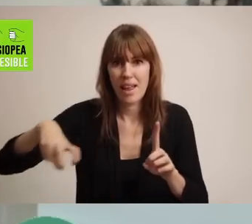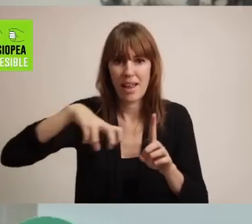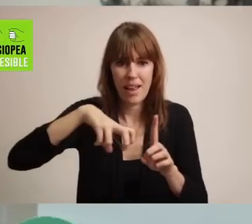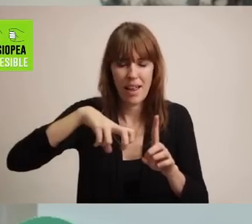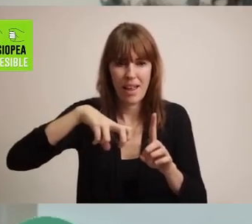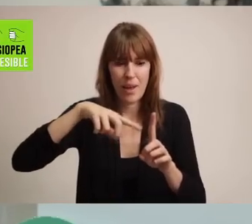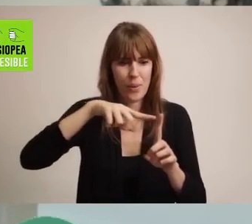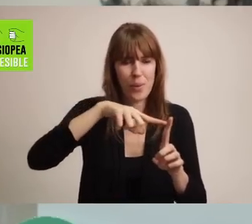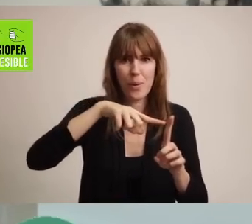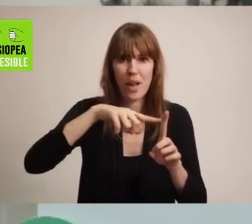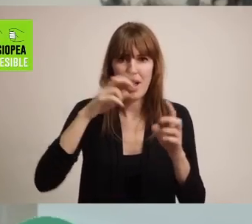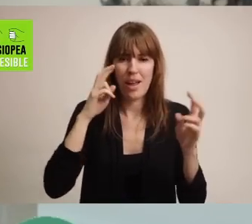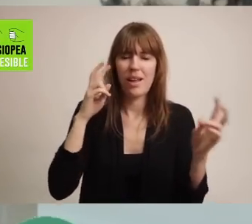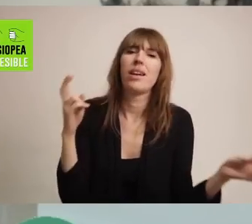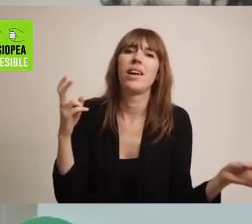les quitaban los dolores,